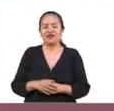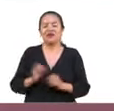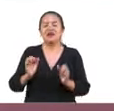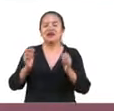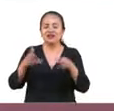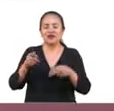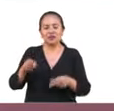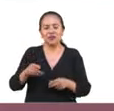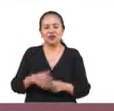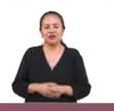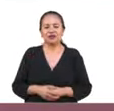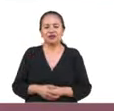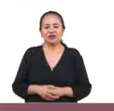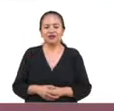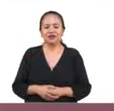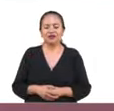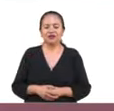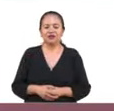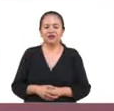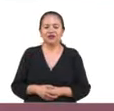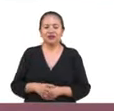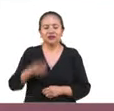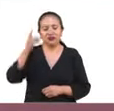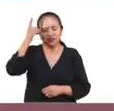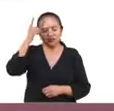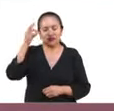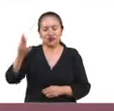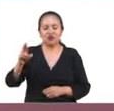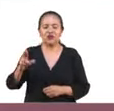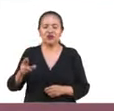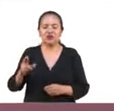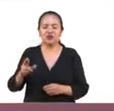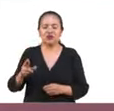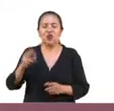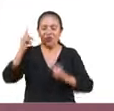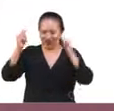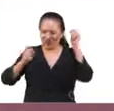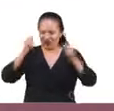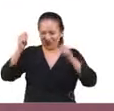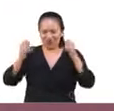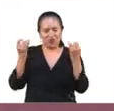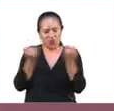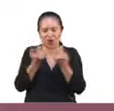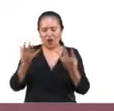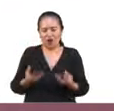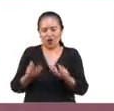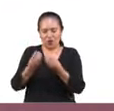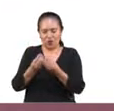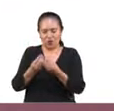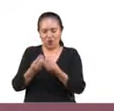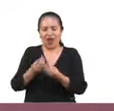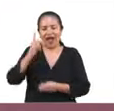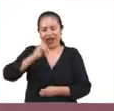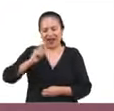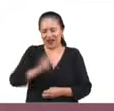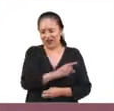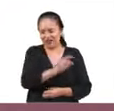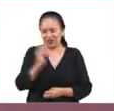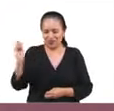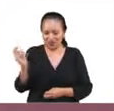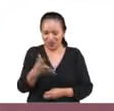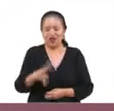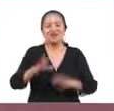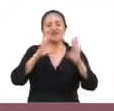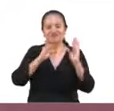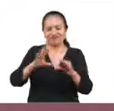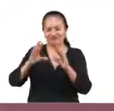Chiapas, en vinculación con la dirección del Fondo Nacional del Turismo. Este ha sido un espacio de capacitación para la